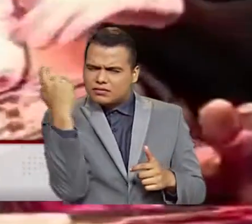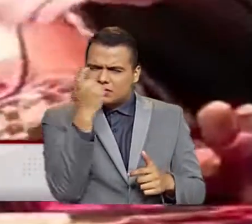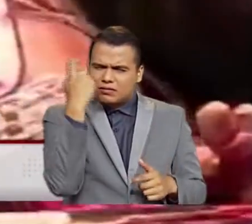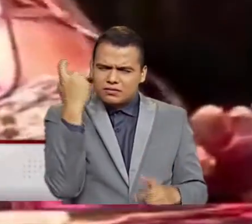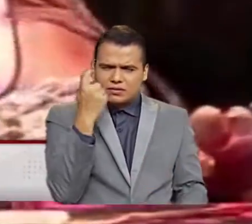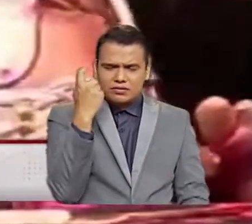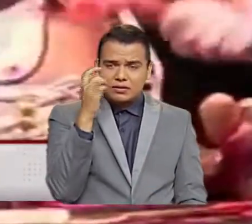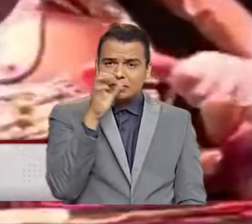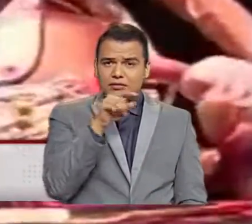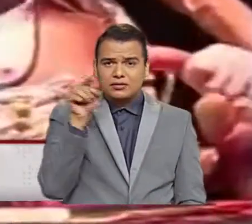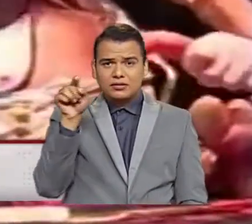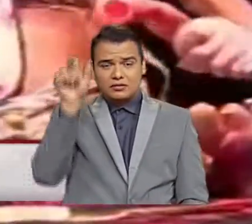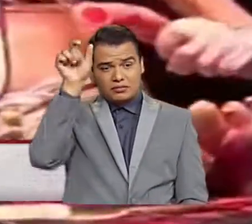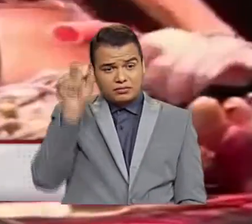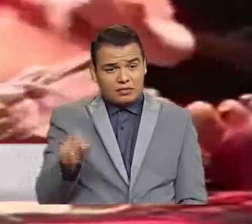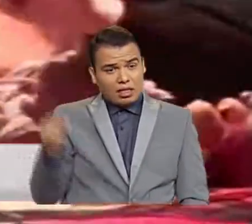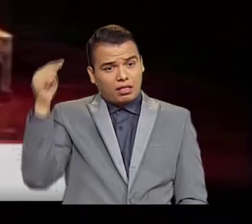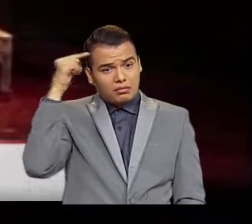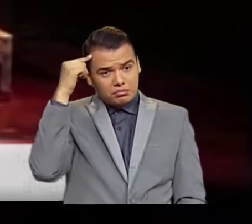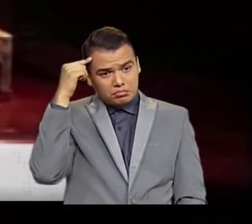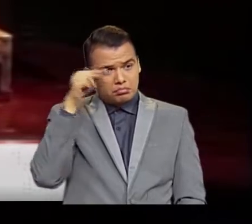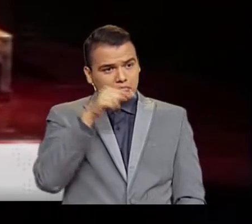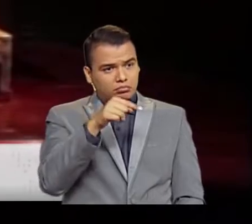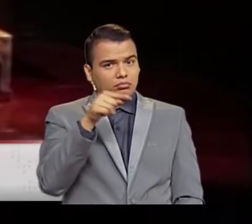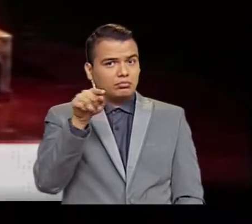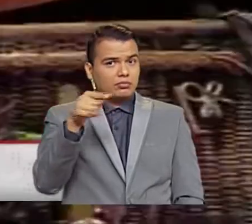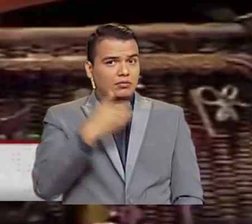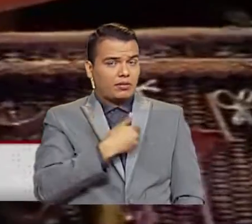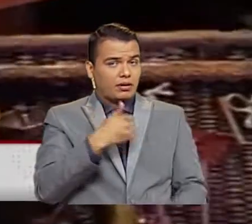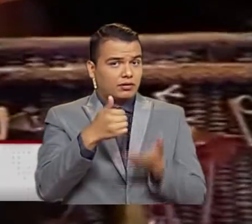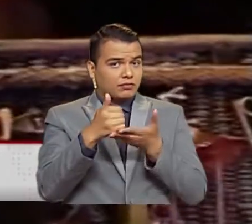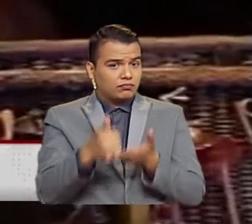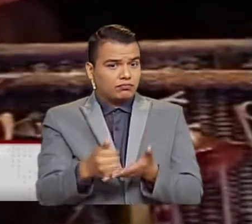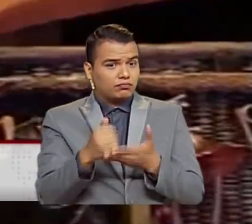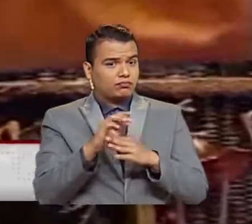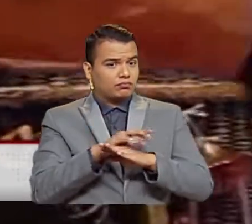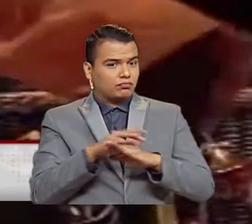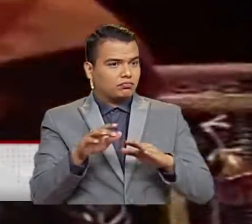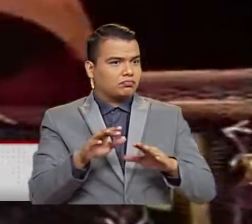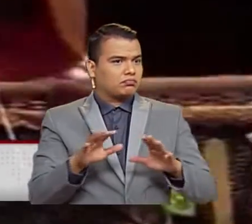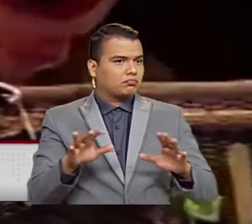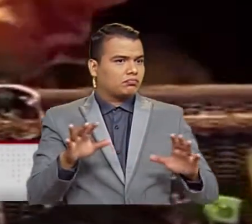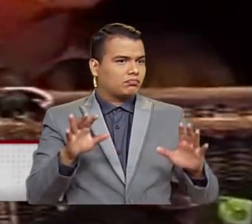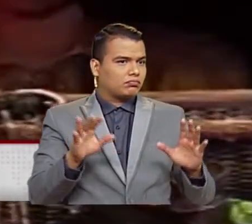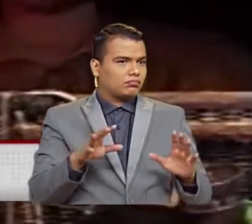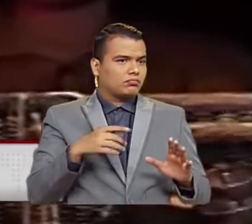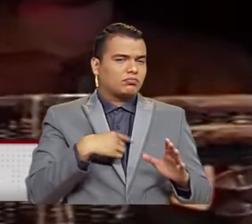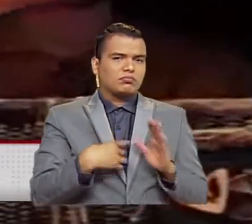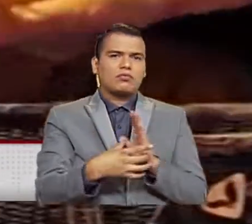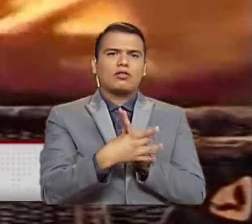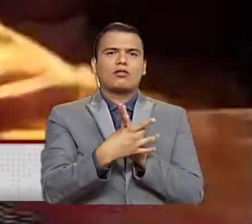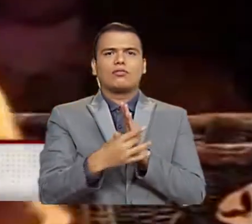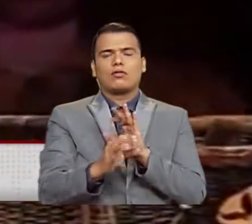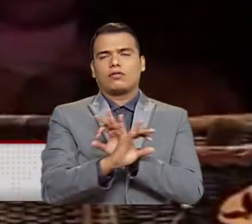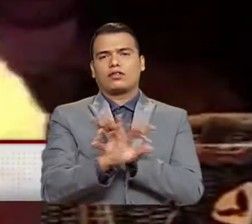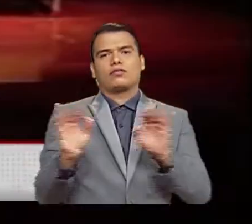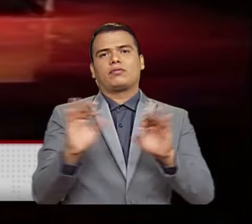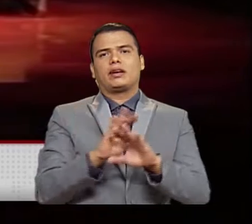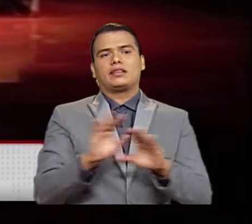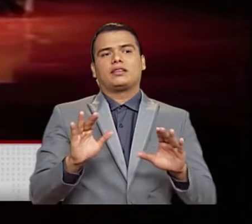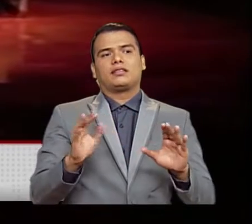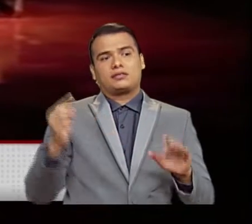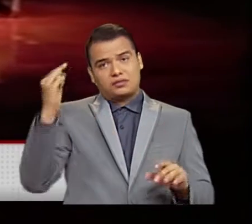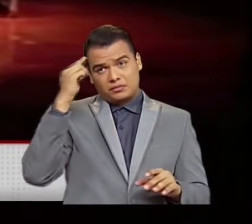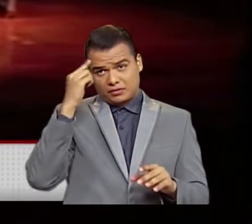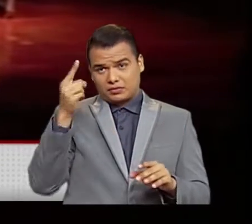que Joselito en su inocencia piensa que este anillo puede ayudar a su mamá a que de alguna manera deje de estar en la pobreza y